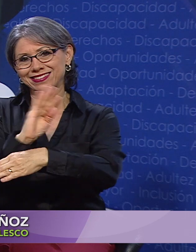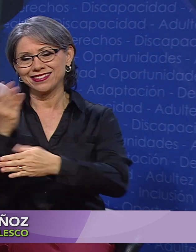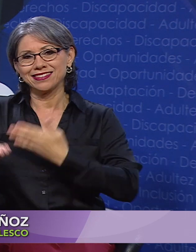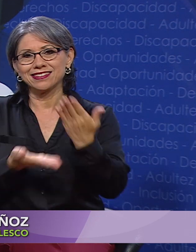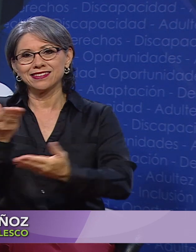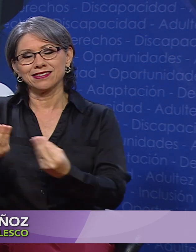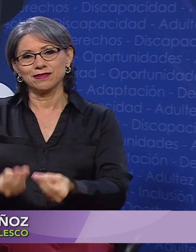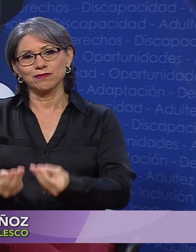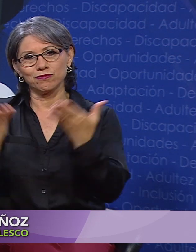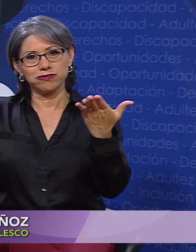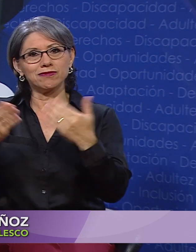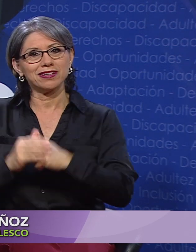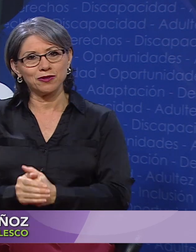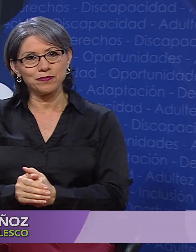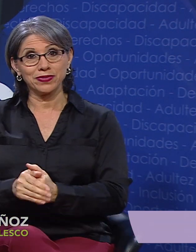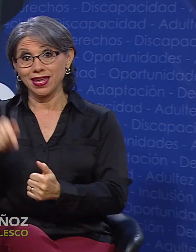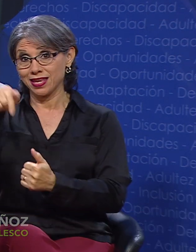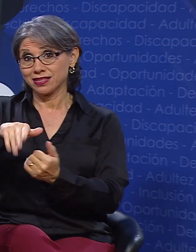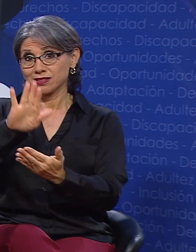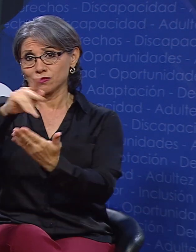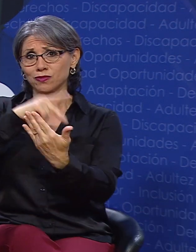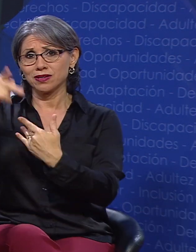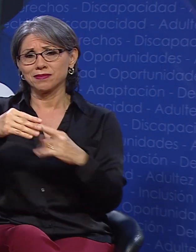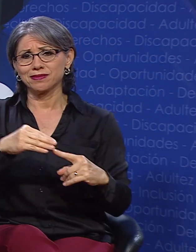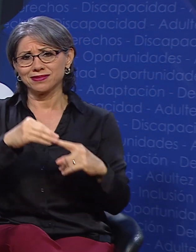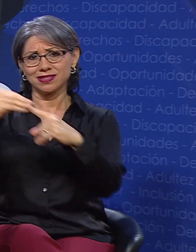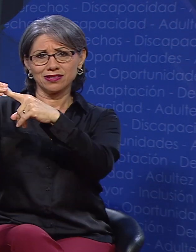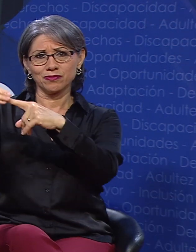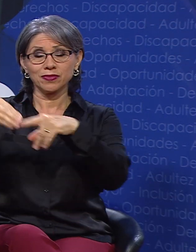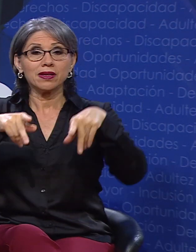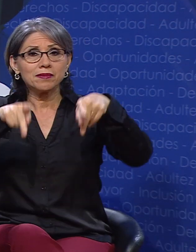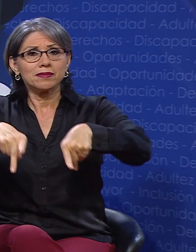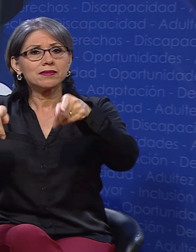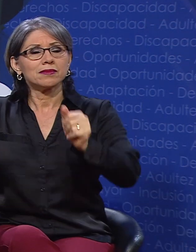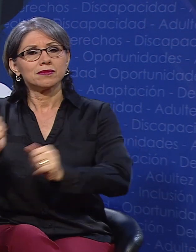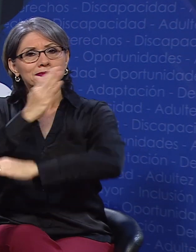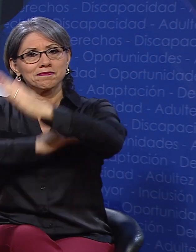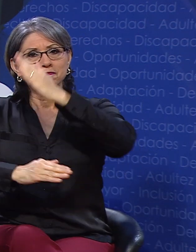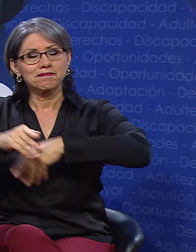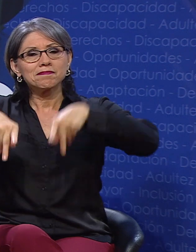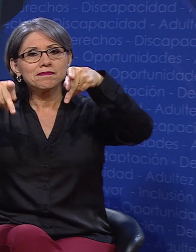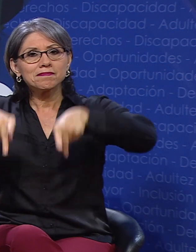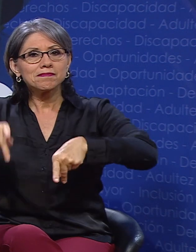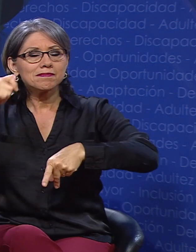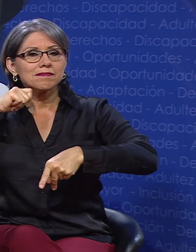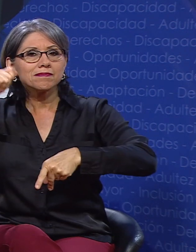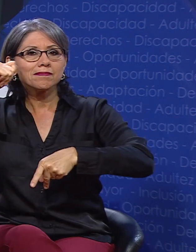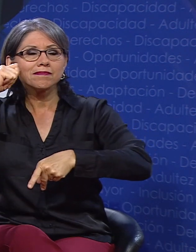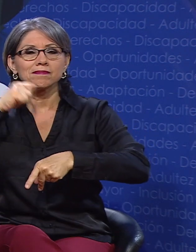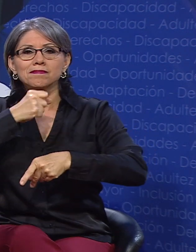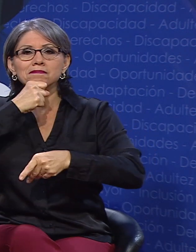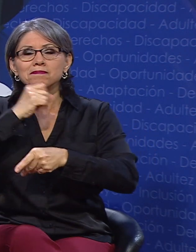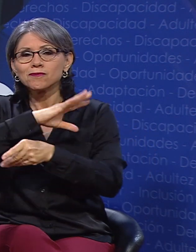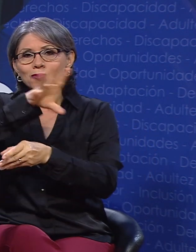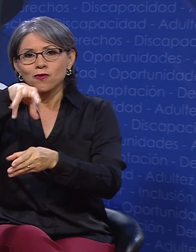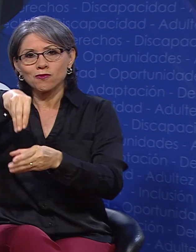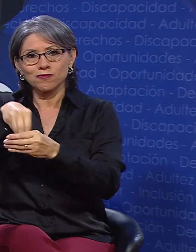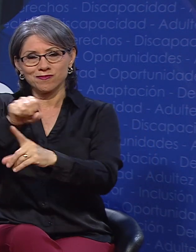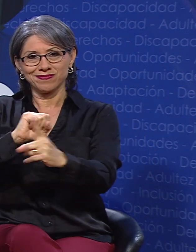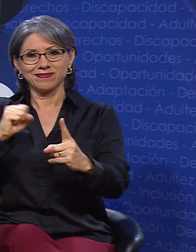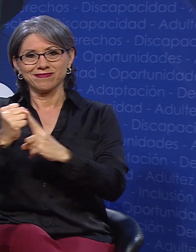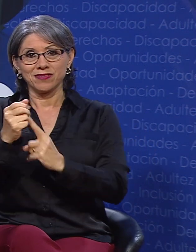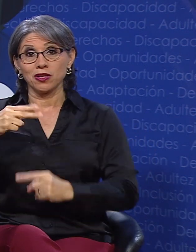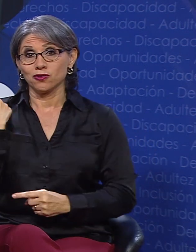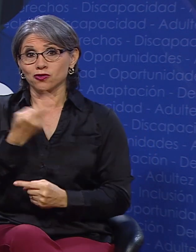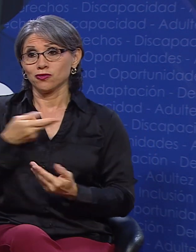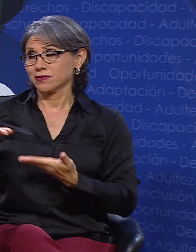de servicio público en su programa especializado en la inclusión de las personas con discapacidad y personas adultas mayores.